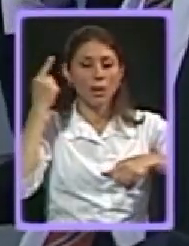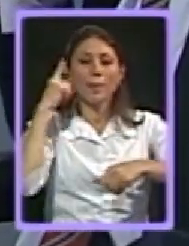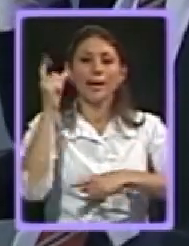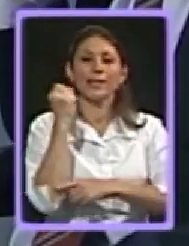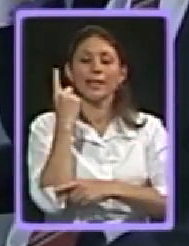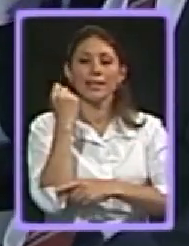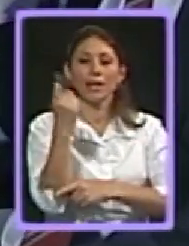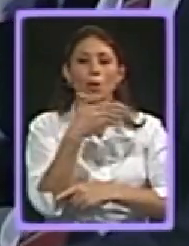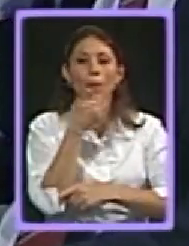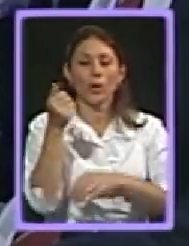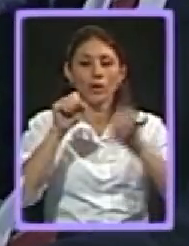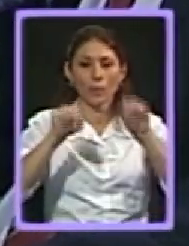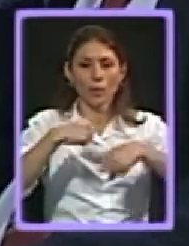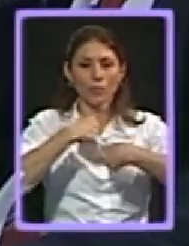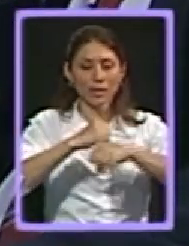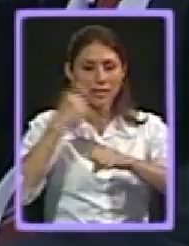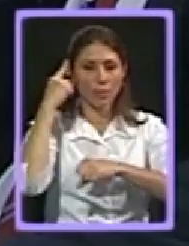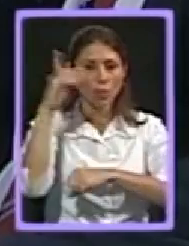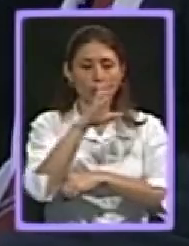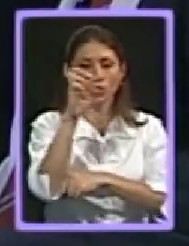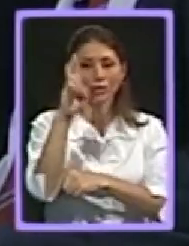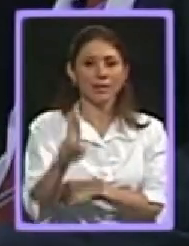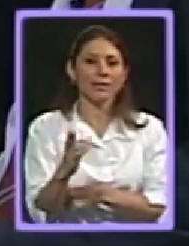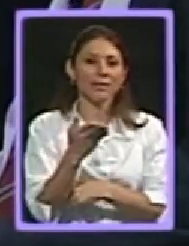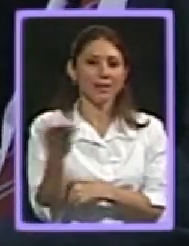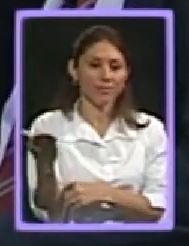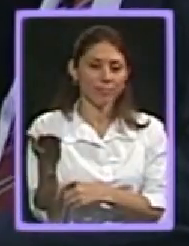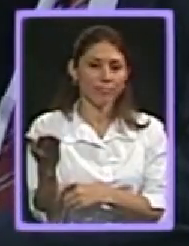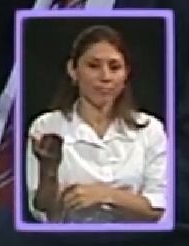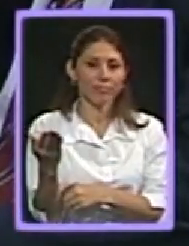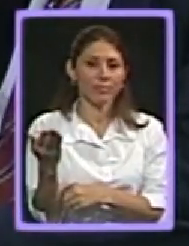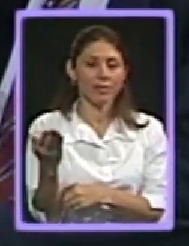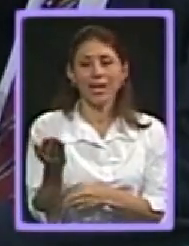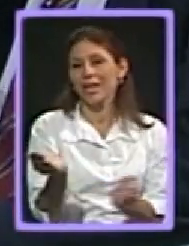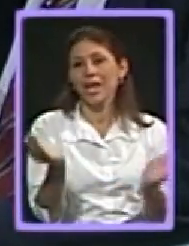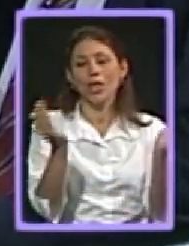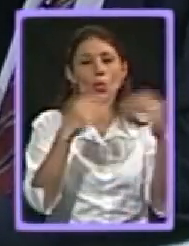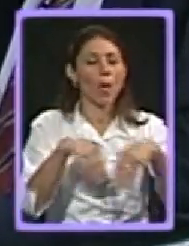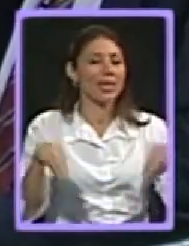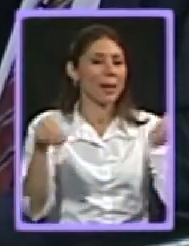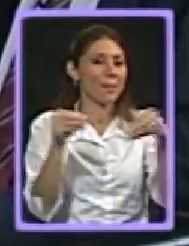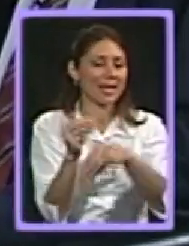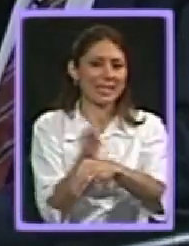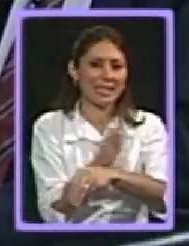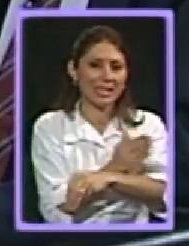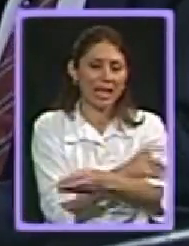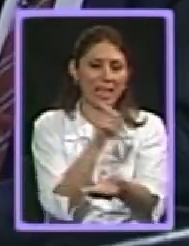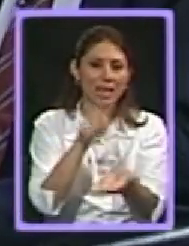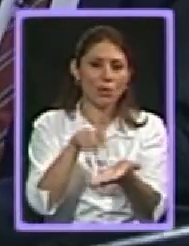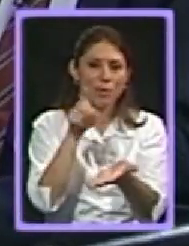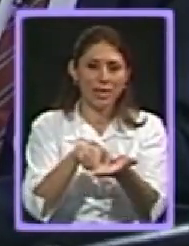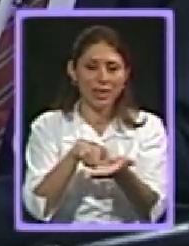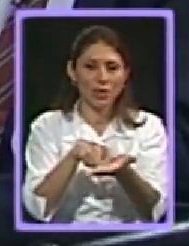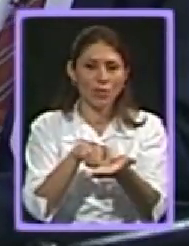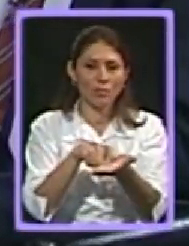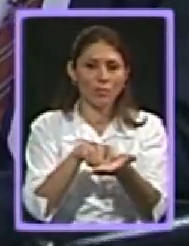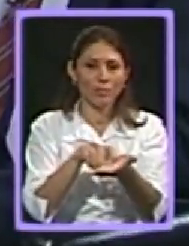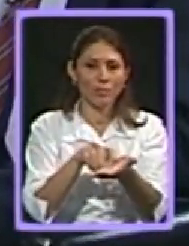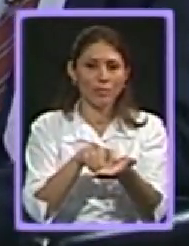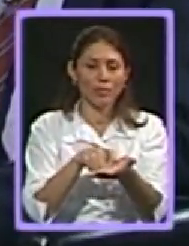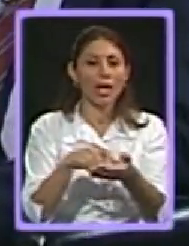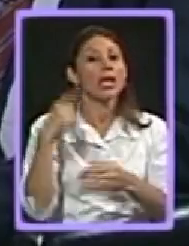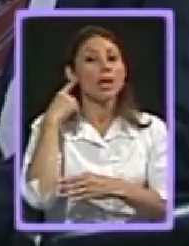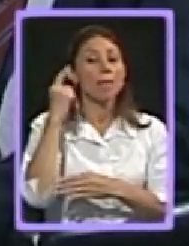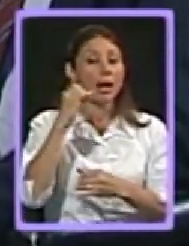podemos hacer por este país es evitar que se dispare el endeudamiento, es evitar que con el ánimo de concretar obra hagamos